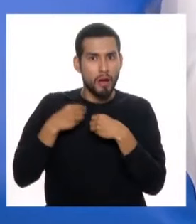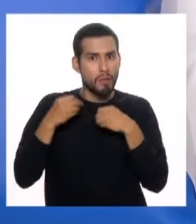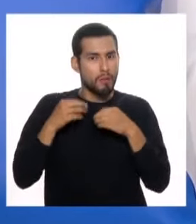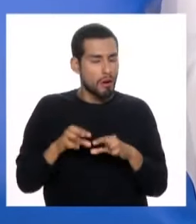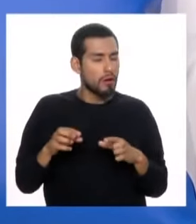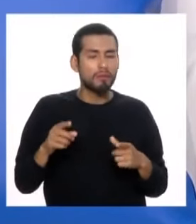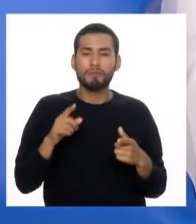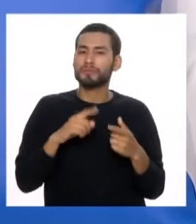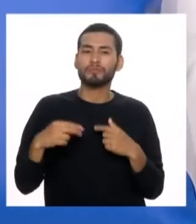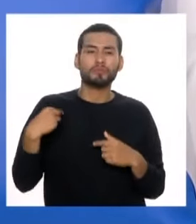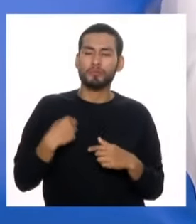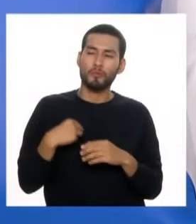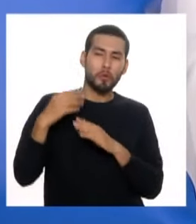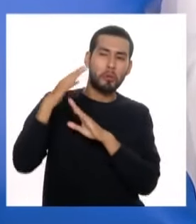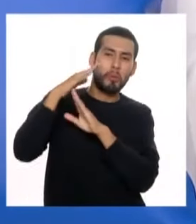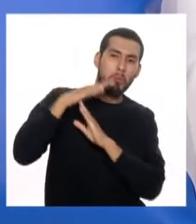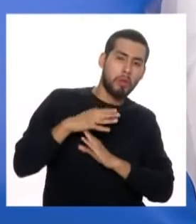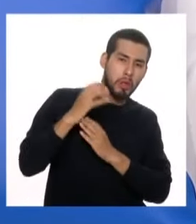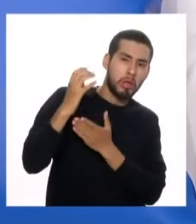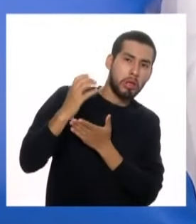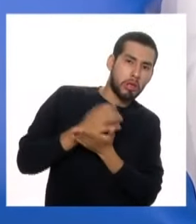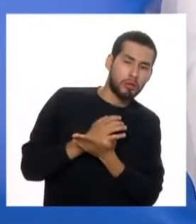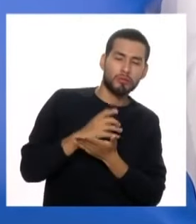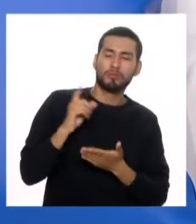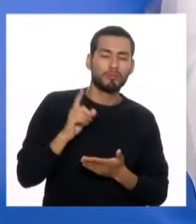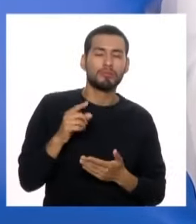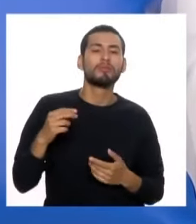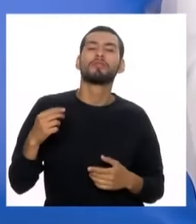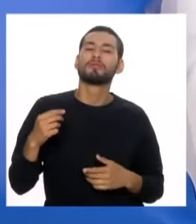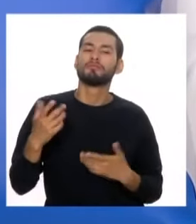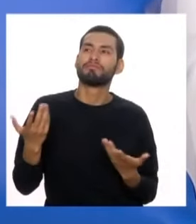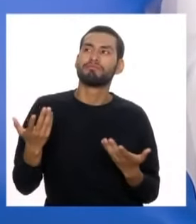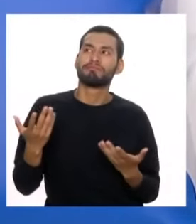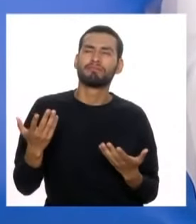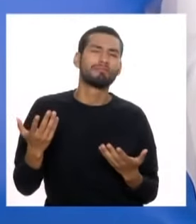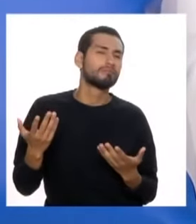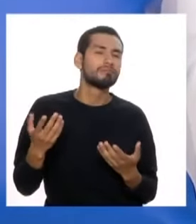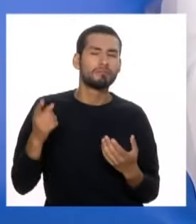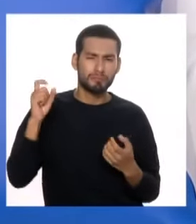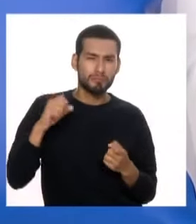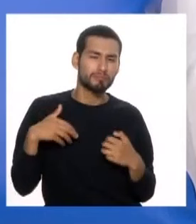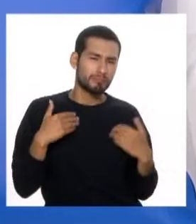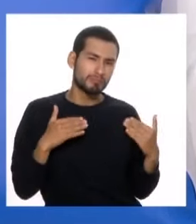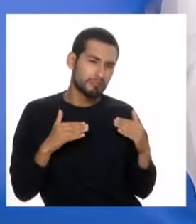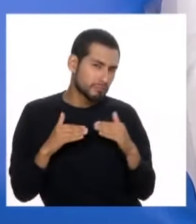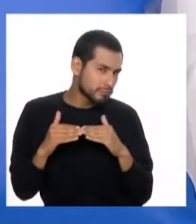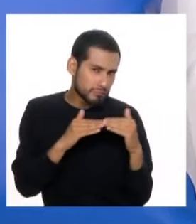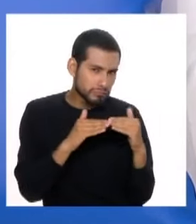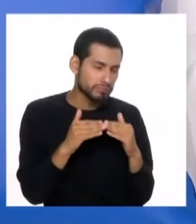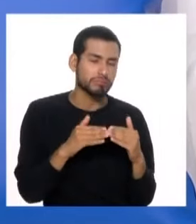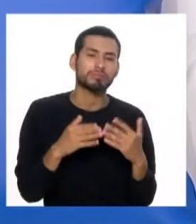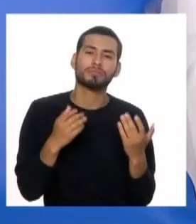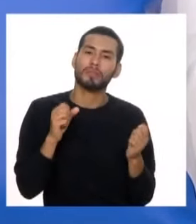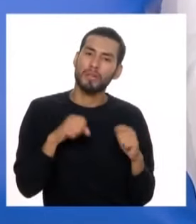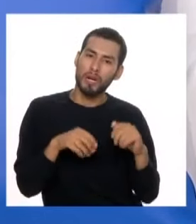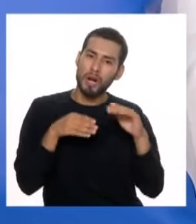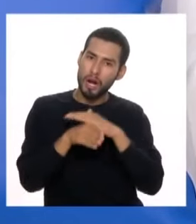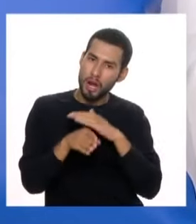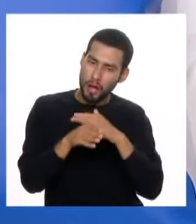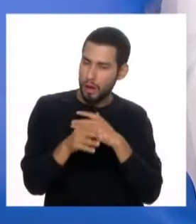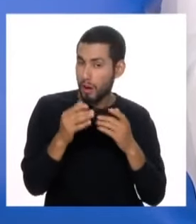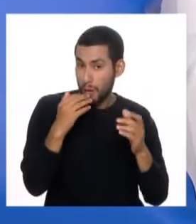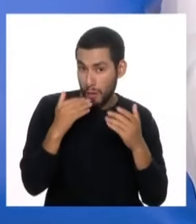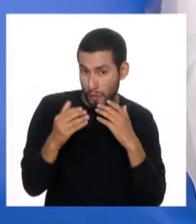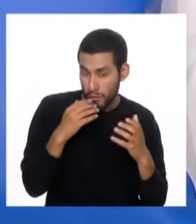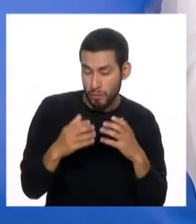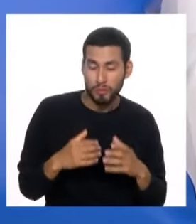se nos trate con discriminación y que se nos den la equidad. Por ejemplo, accesibilidad en las